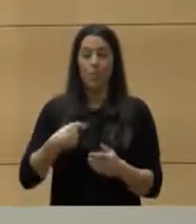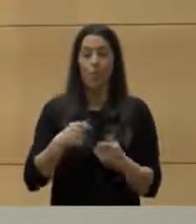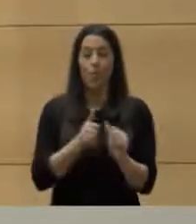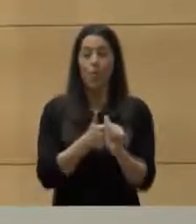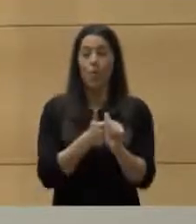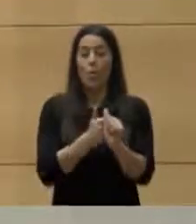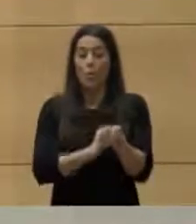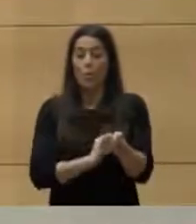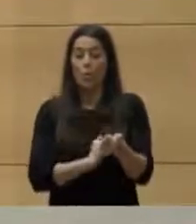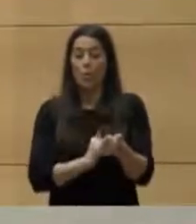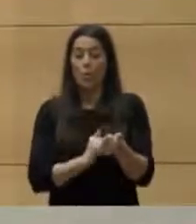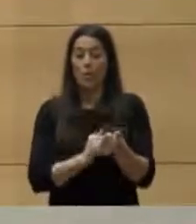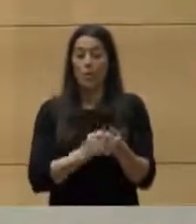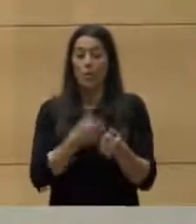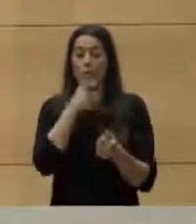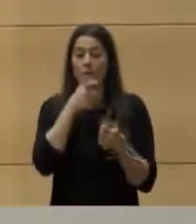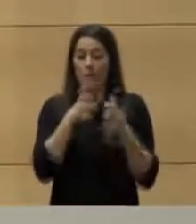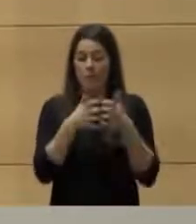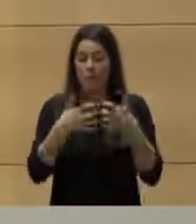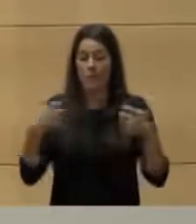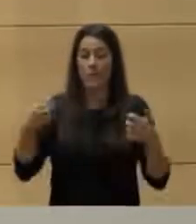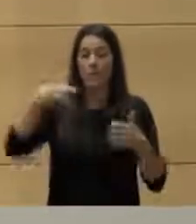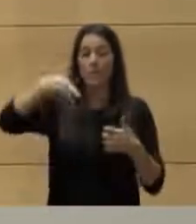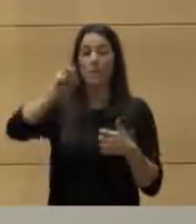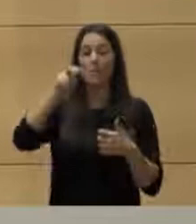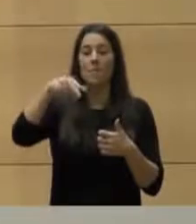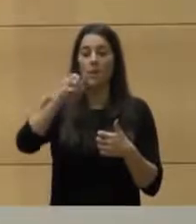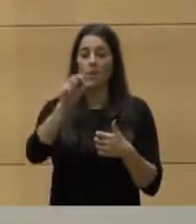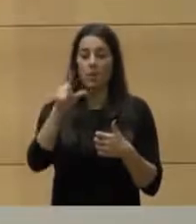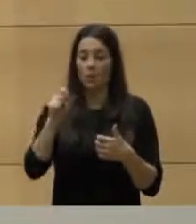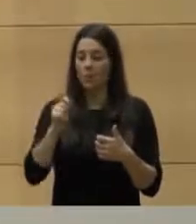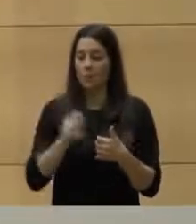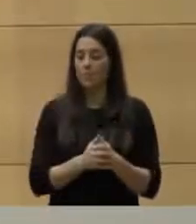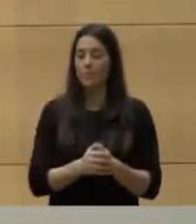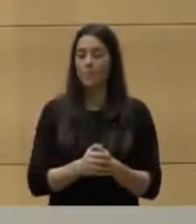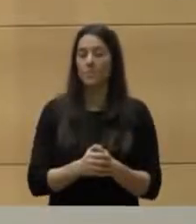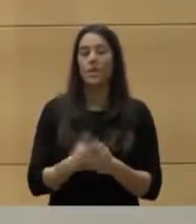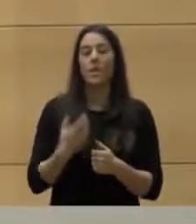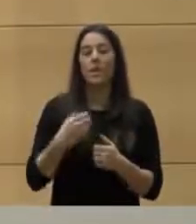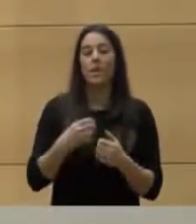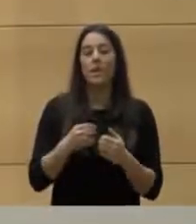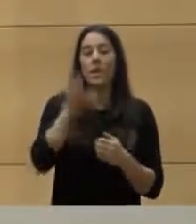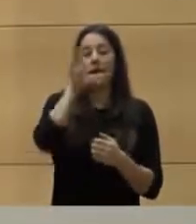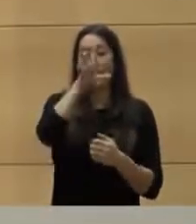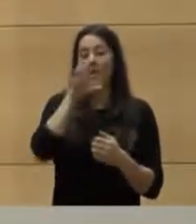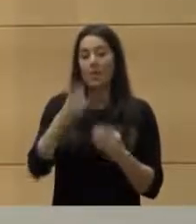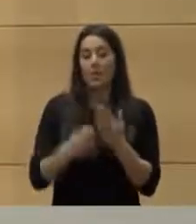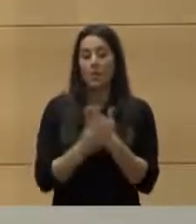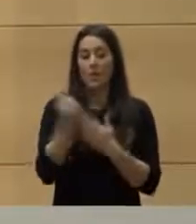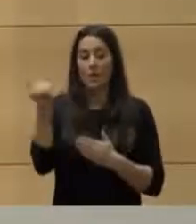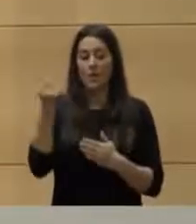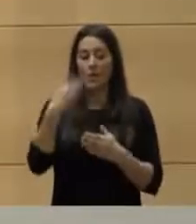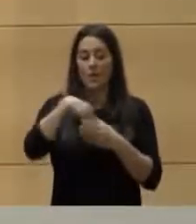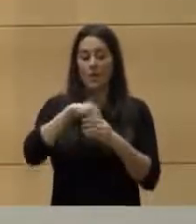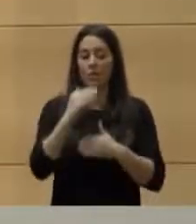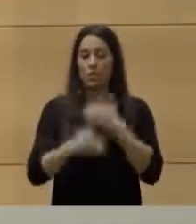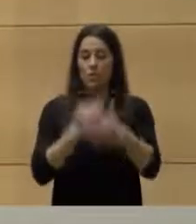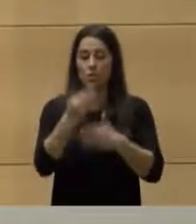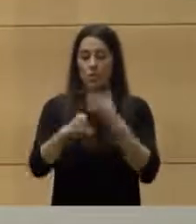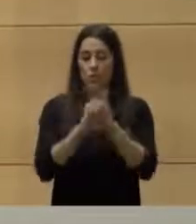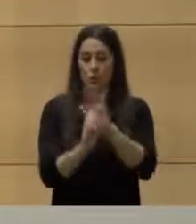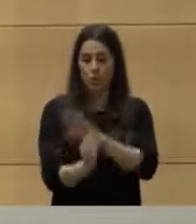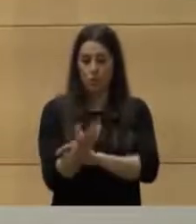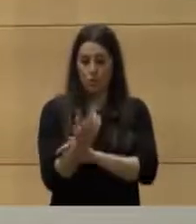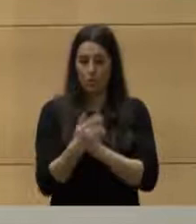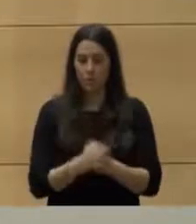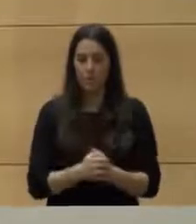Monereo: los estados generales del proceso constituyente. Es decir, los que